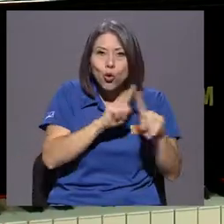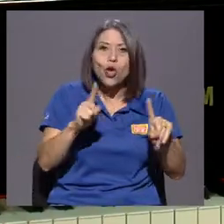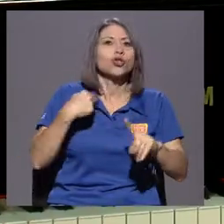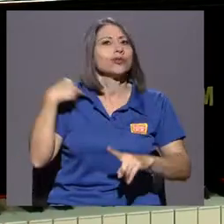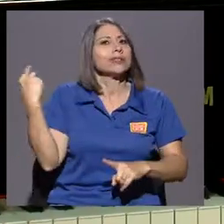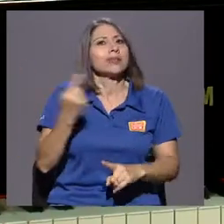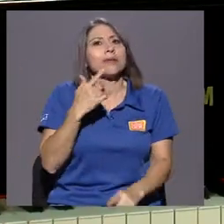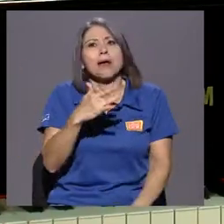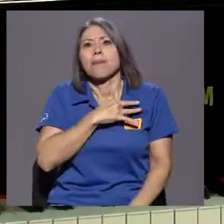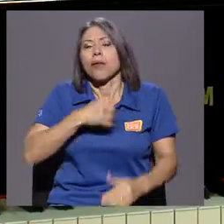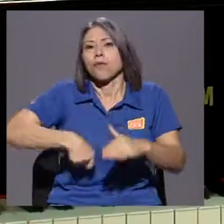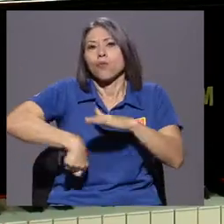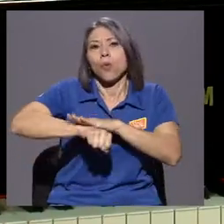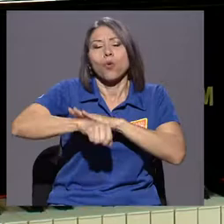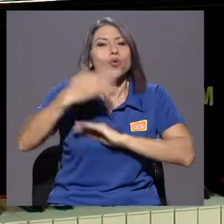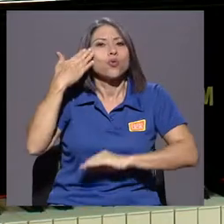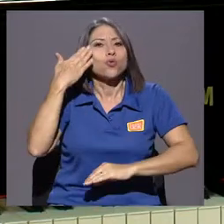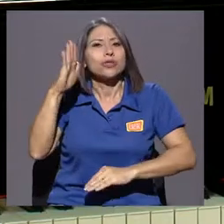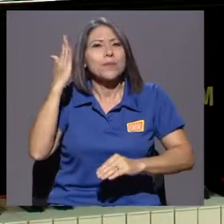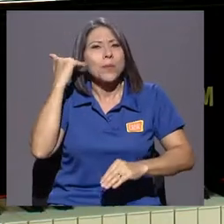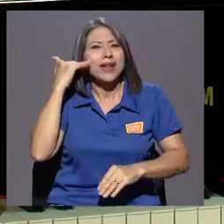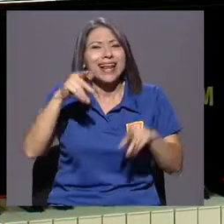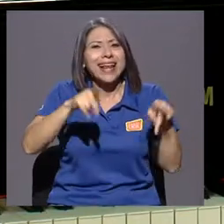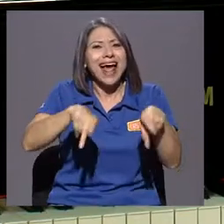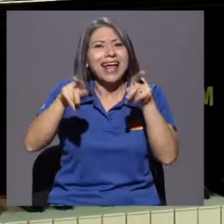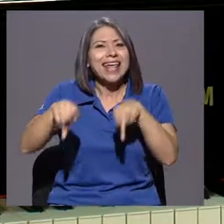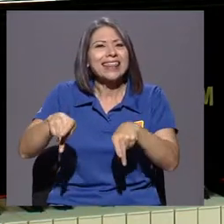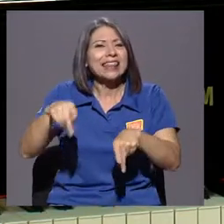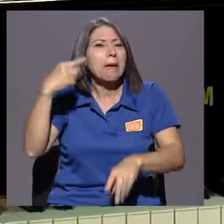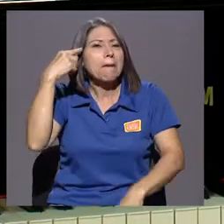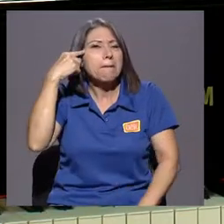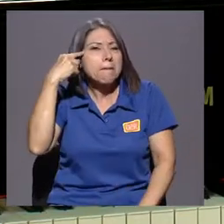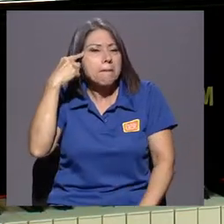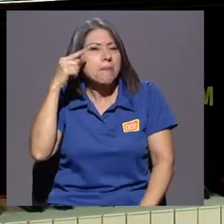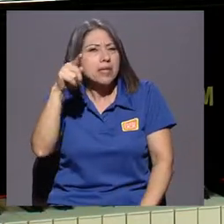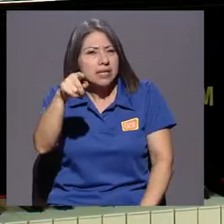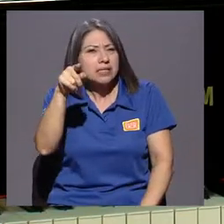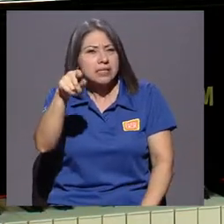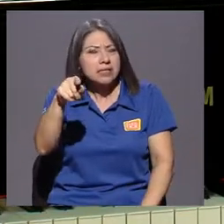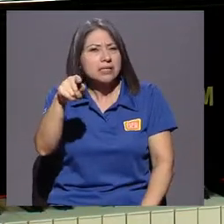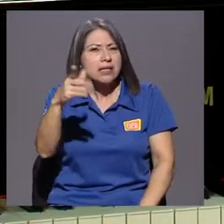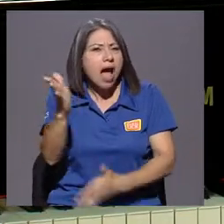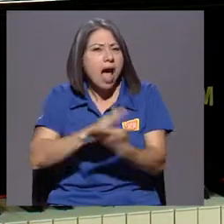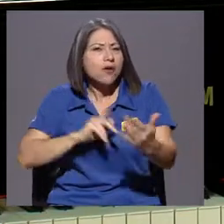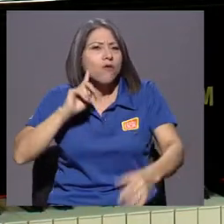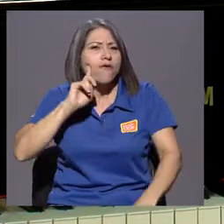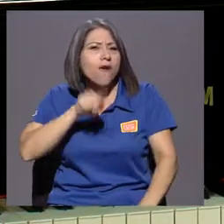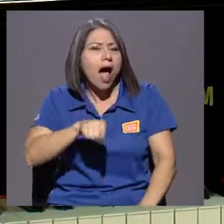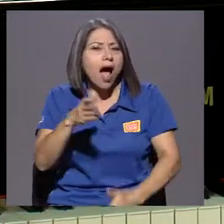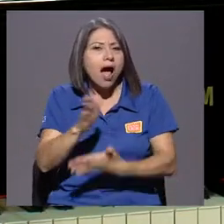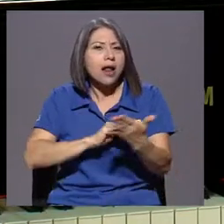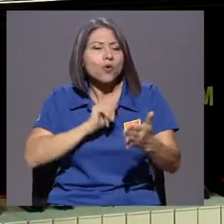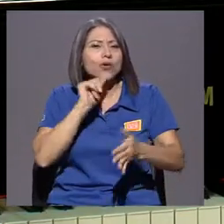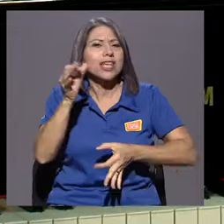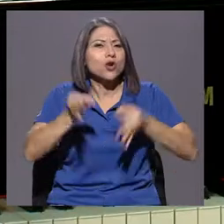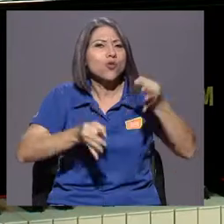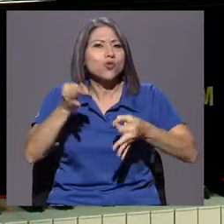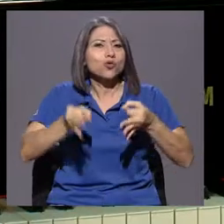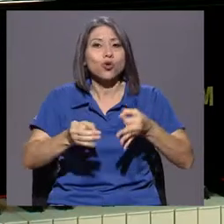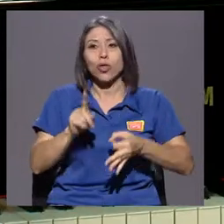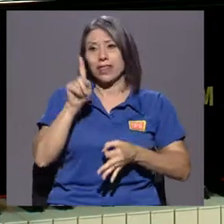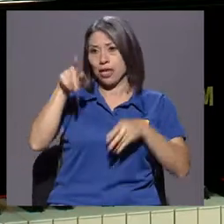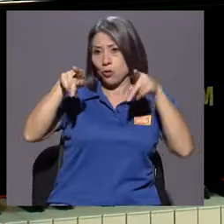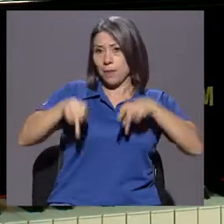amado el fútbol no sé por qué la gente tiene ese preconcepto tan tan falso tan injusto de que un